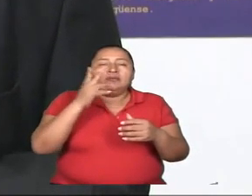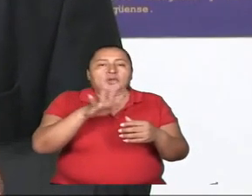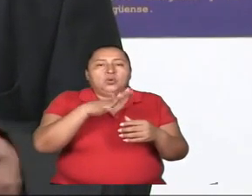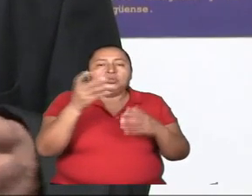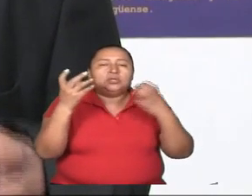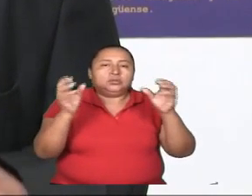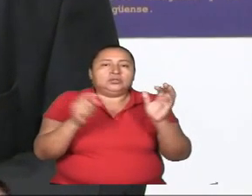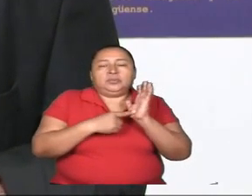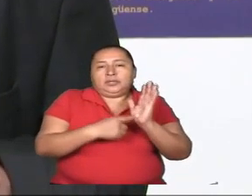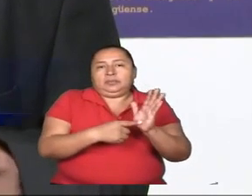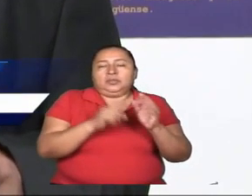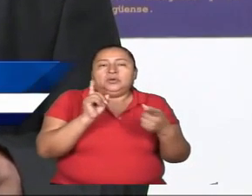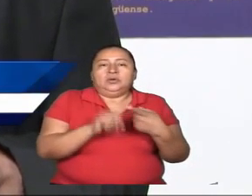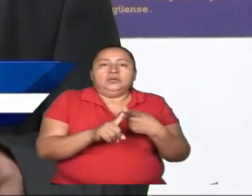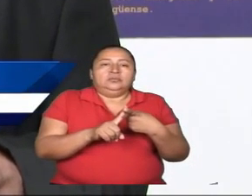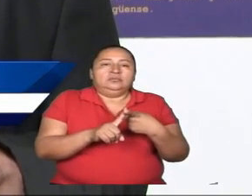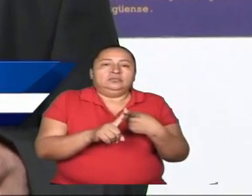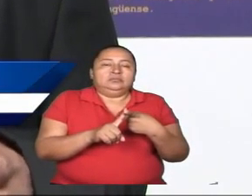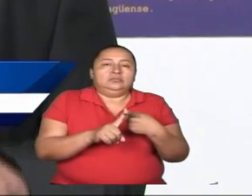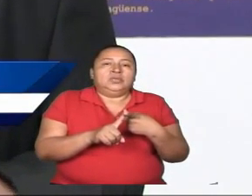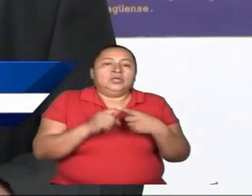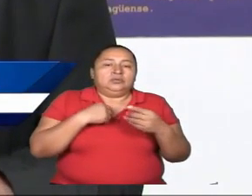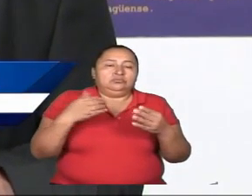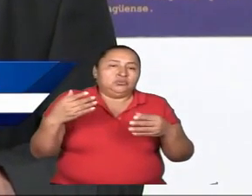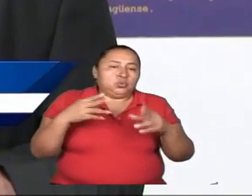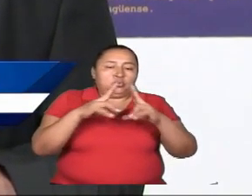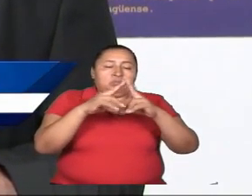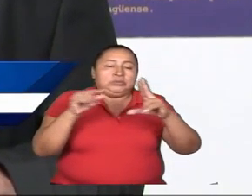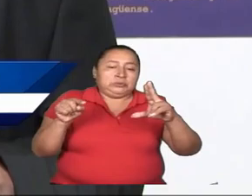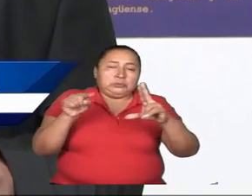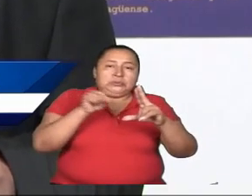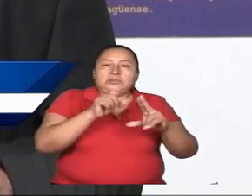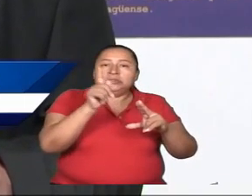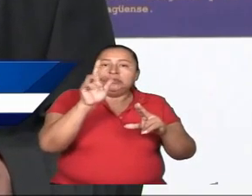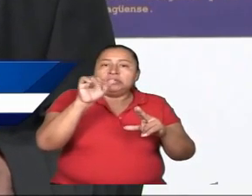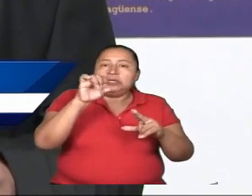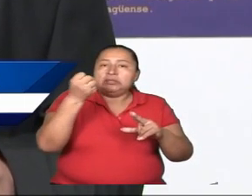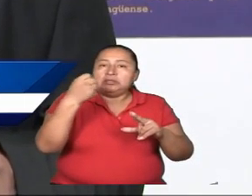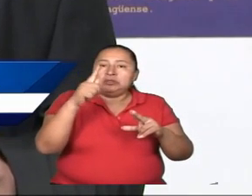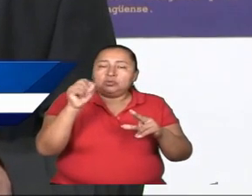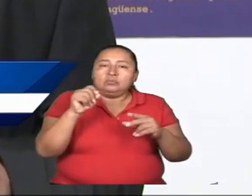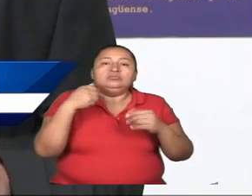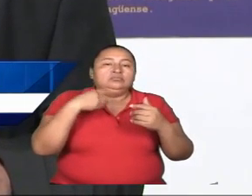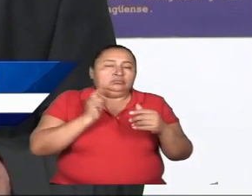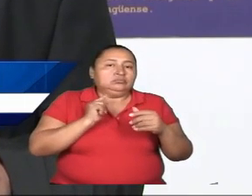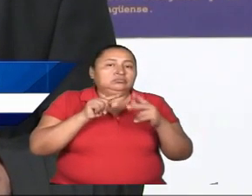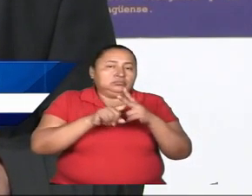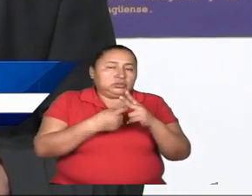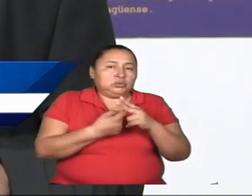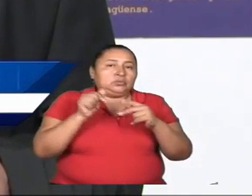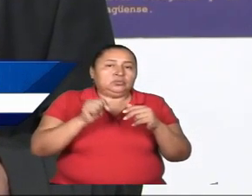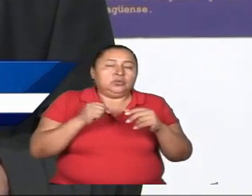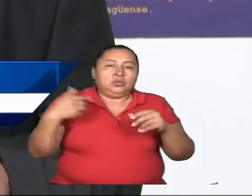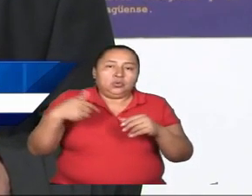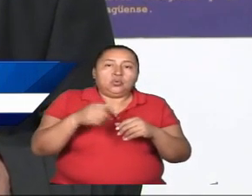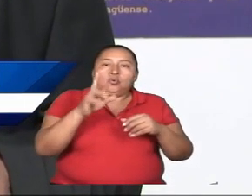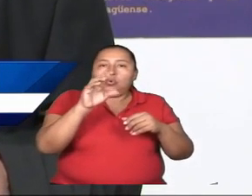elementos como, por ejemplo, la ruta del tránsito, que nació también con la ruta del